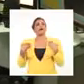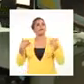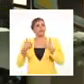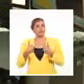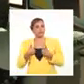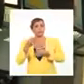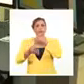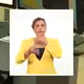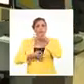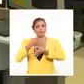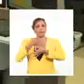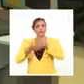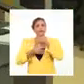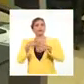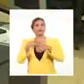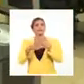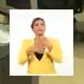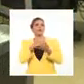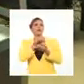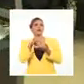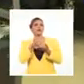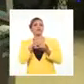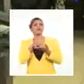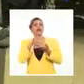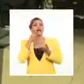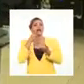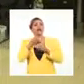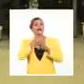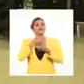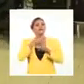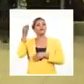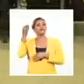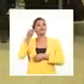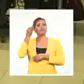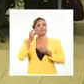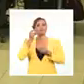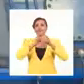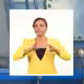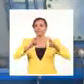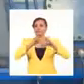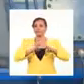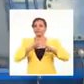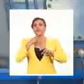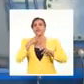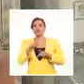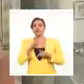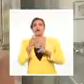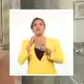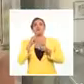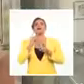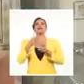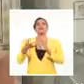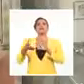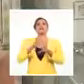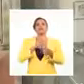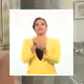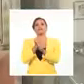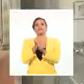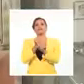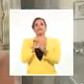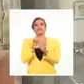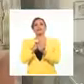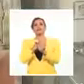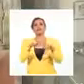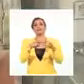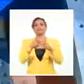señalan que el problema fue calculado y está implícito en la actual estrategia de